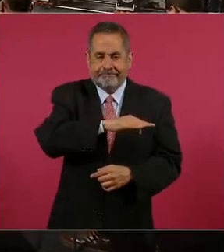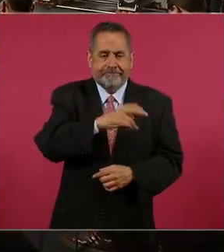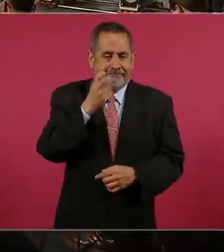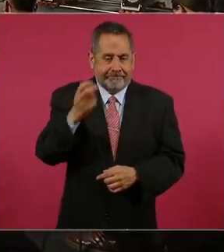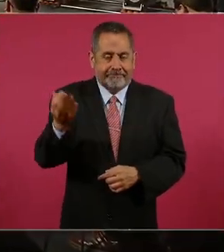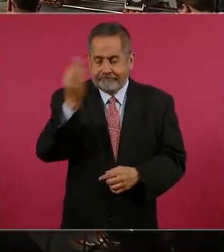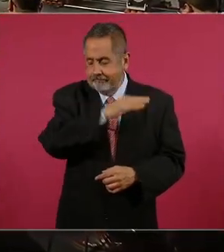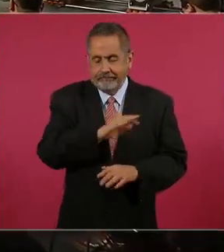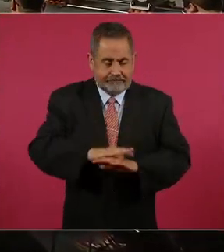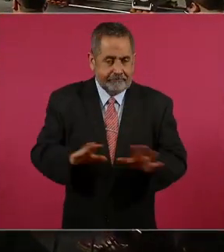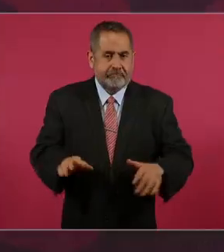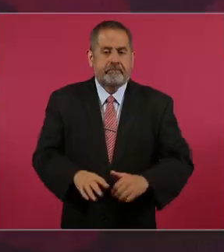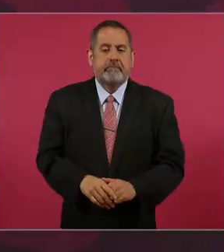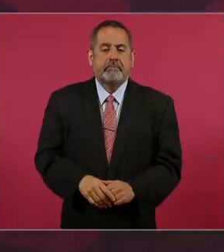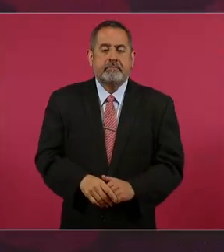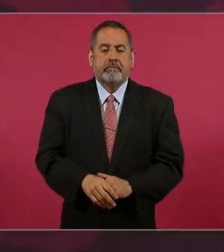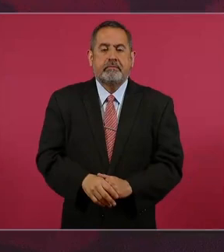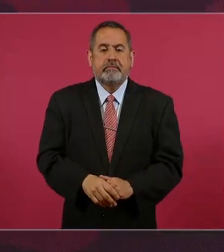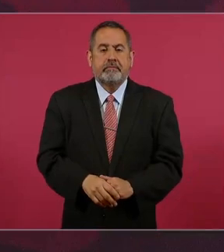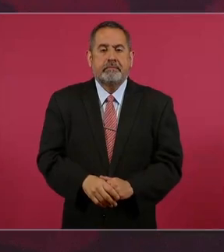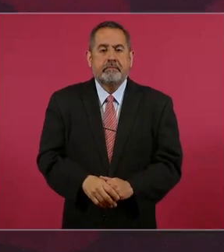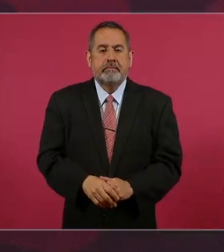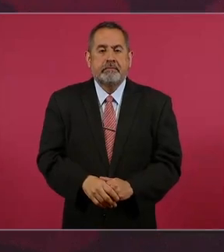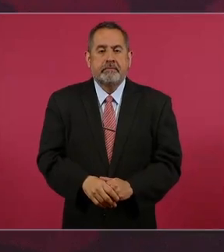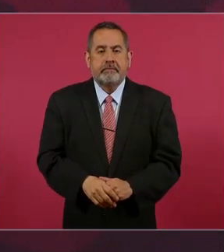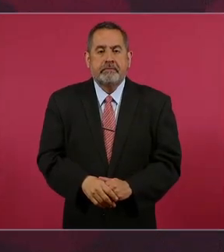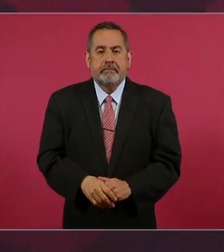no voy a